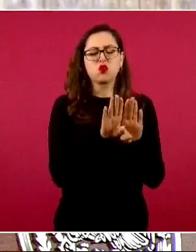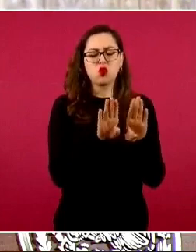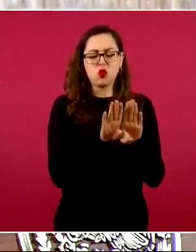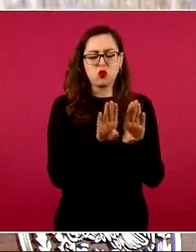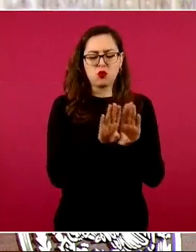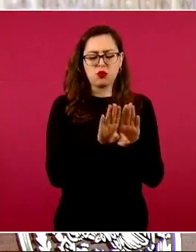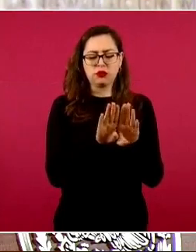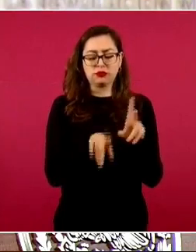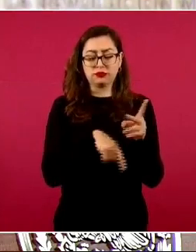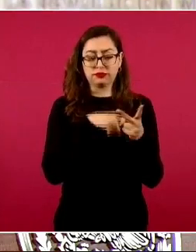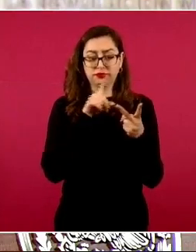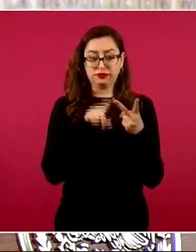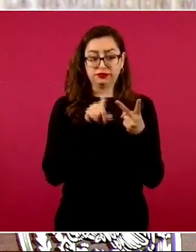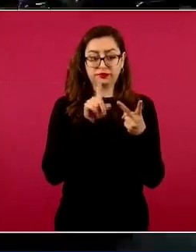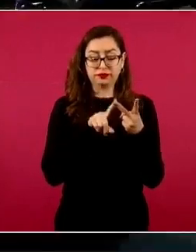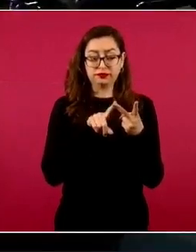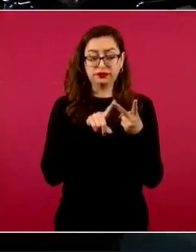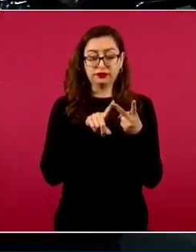Y lo del